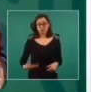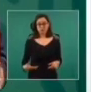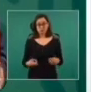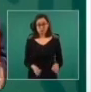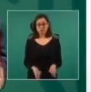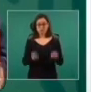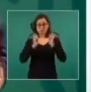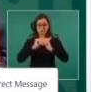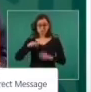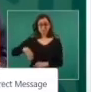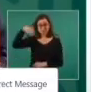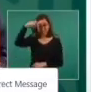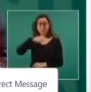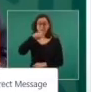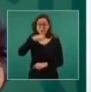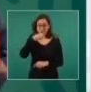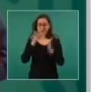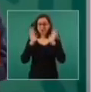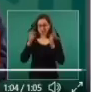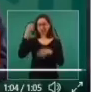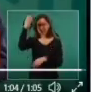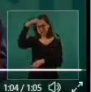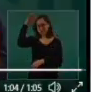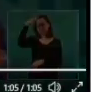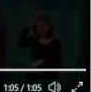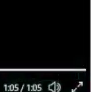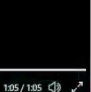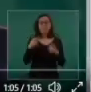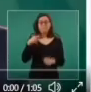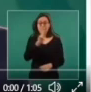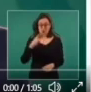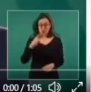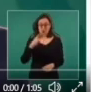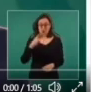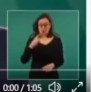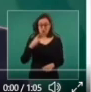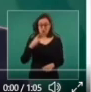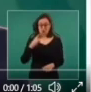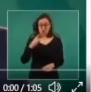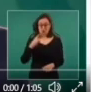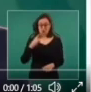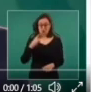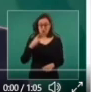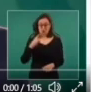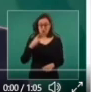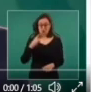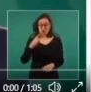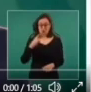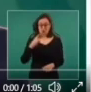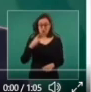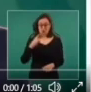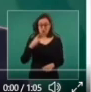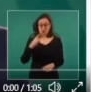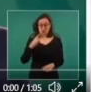presidente de más edad en la historia de México. Claro, como dicen, el diablo